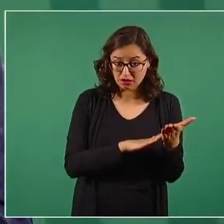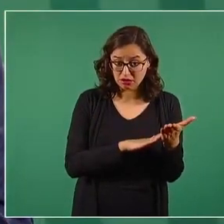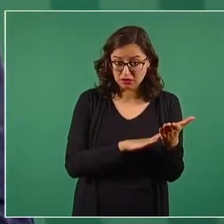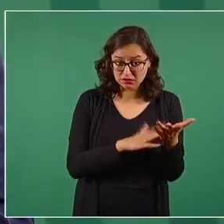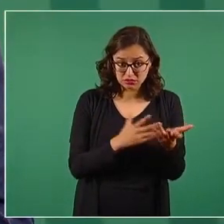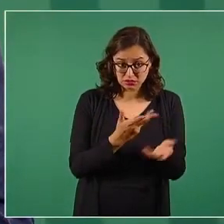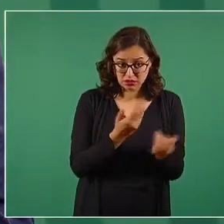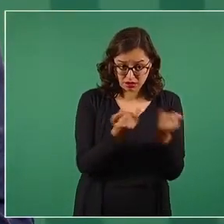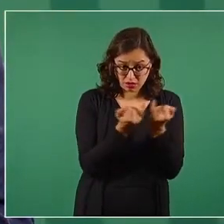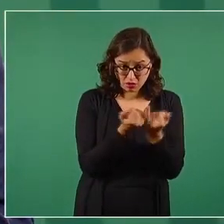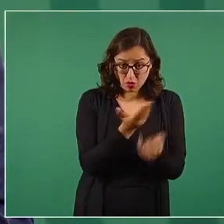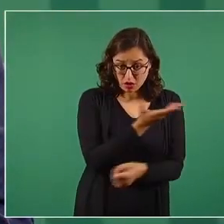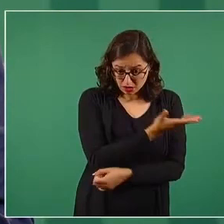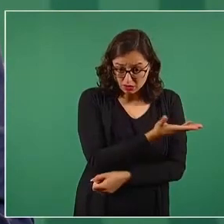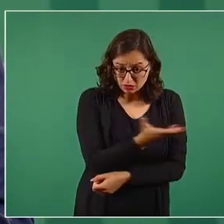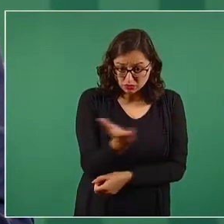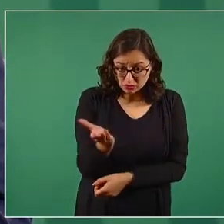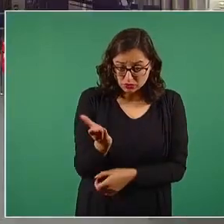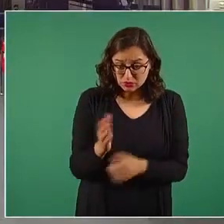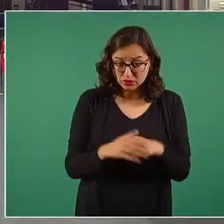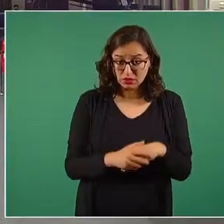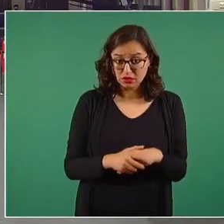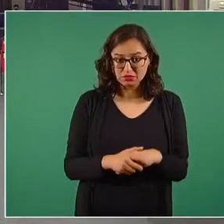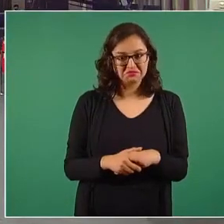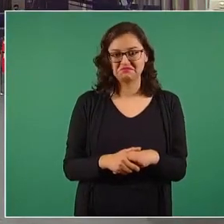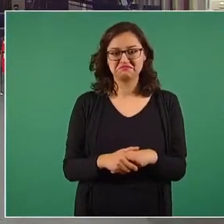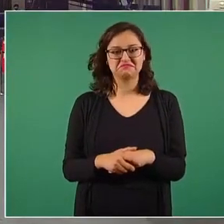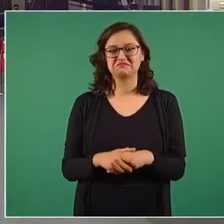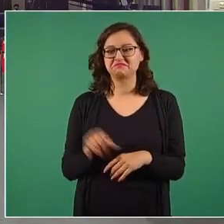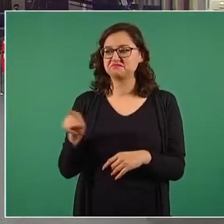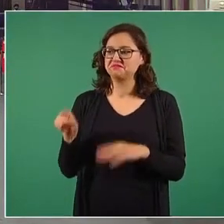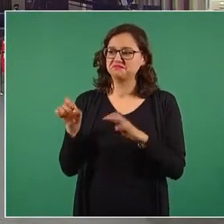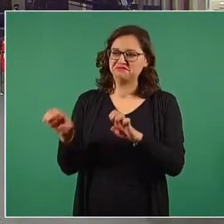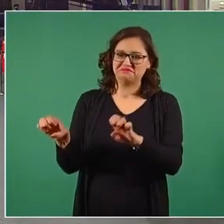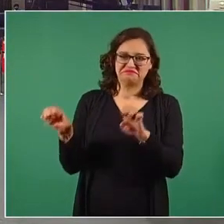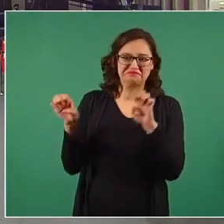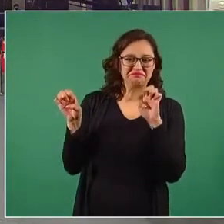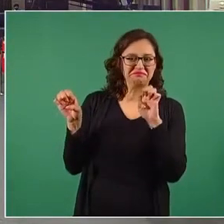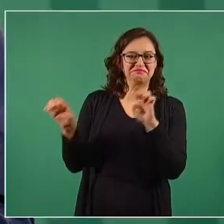como viven ustedes, viven en mansiones